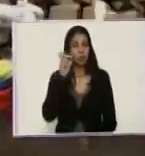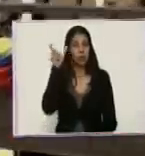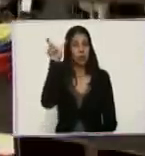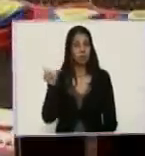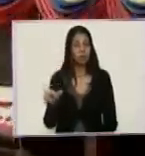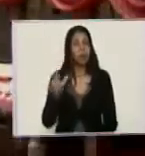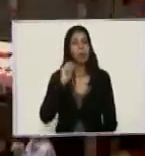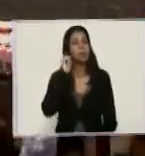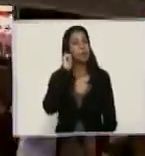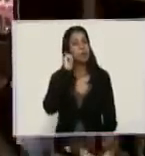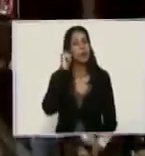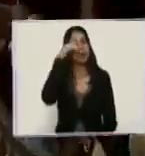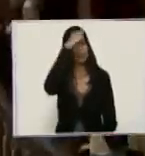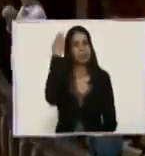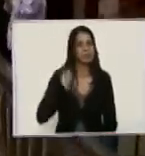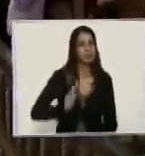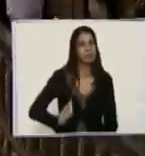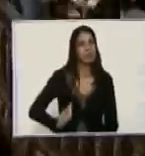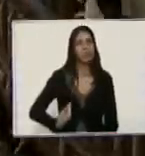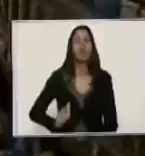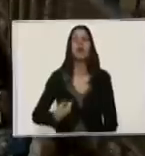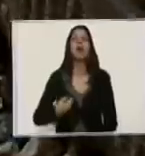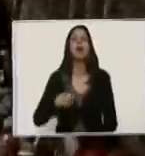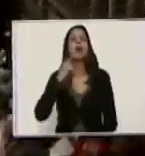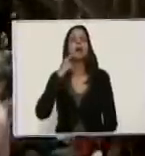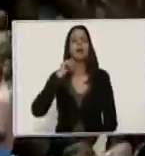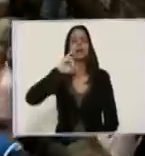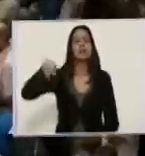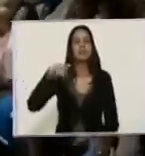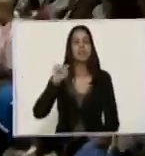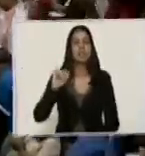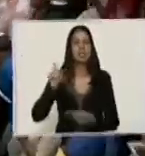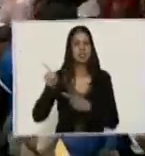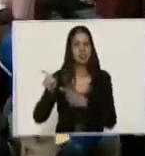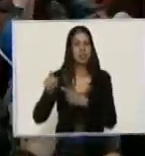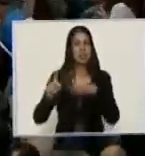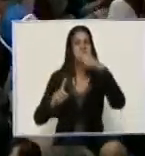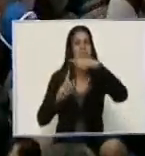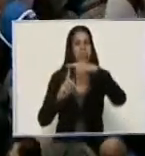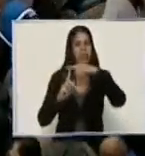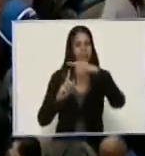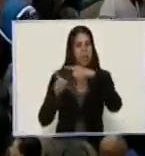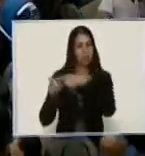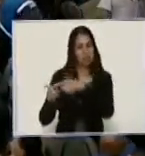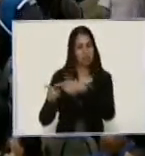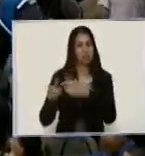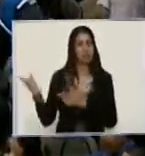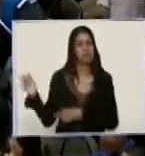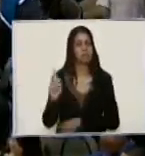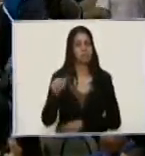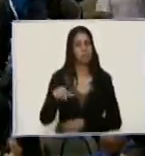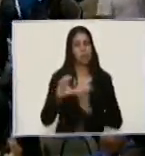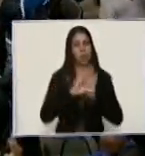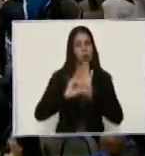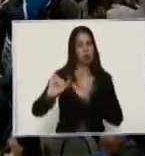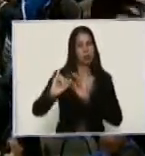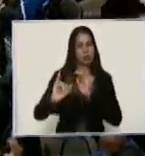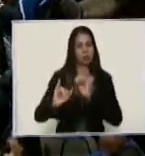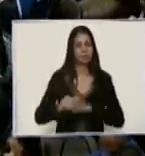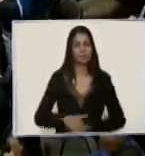palabra de la constituyente Jessica Moreno. Ella es gracias a la compañera Jessica Moreno del Estado